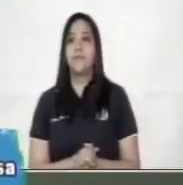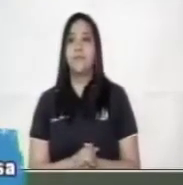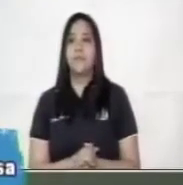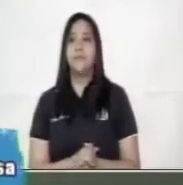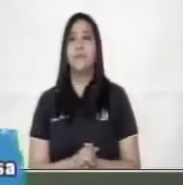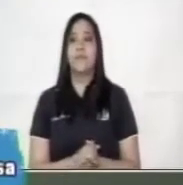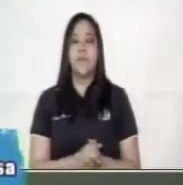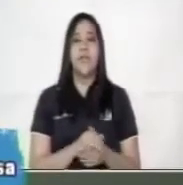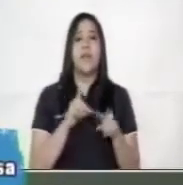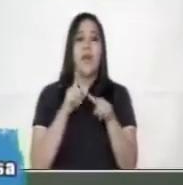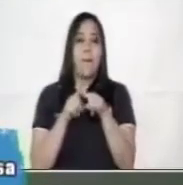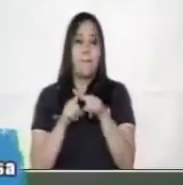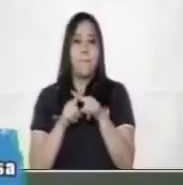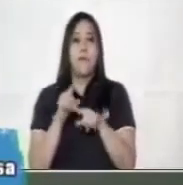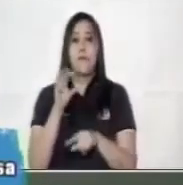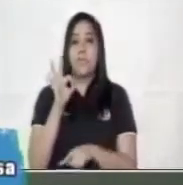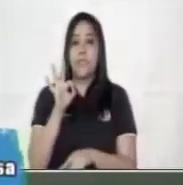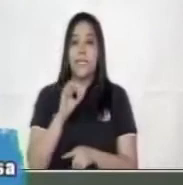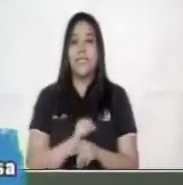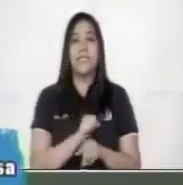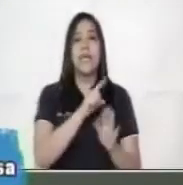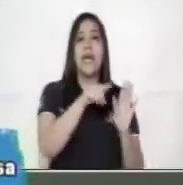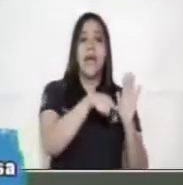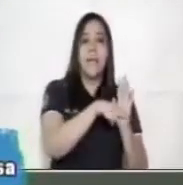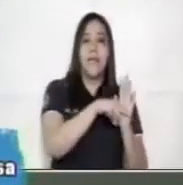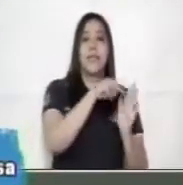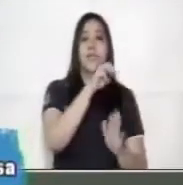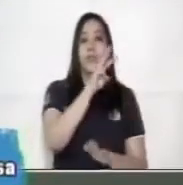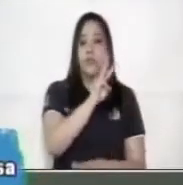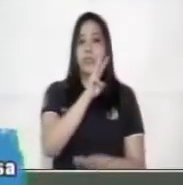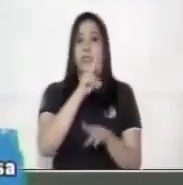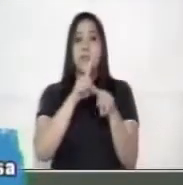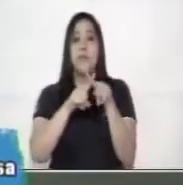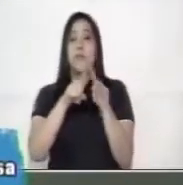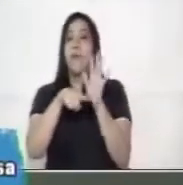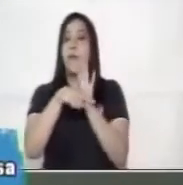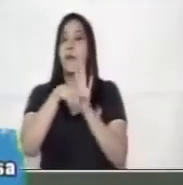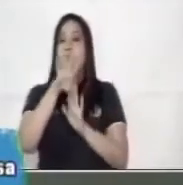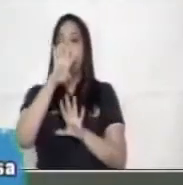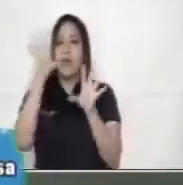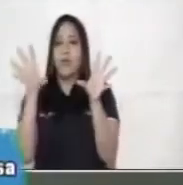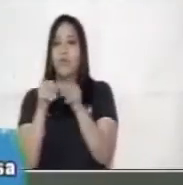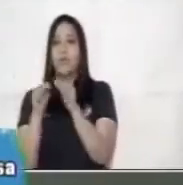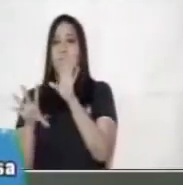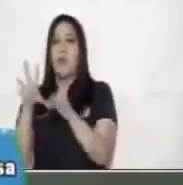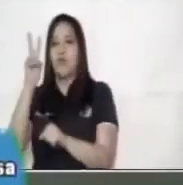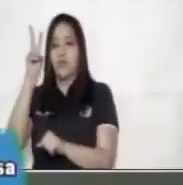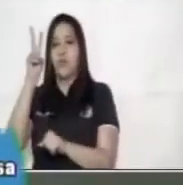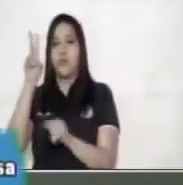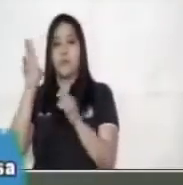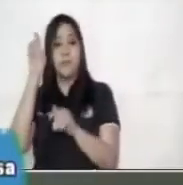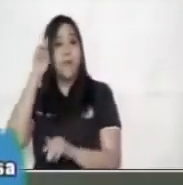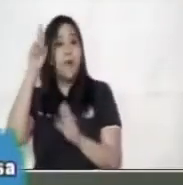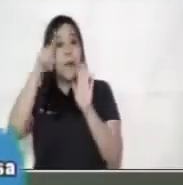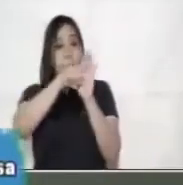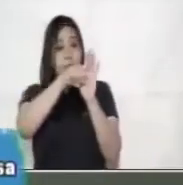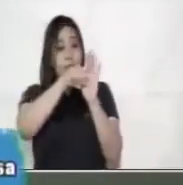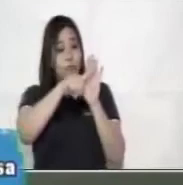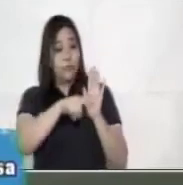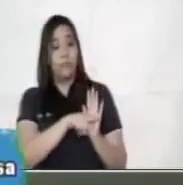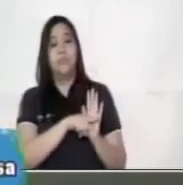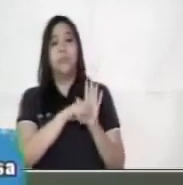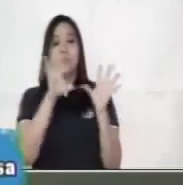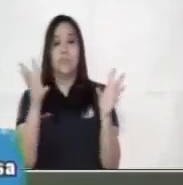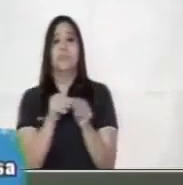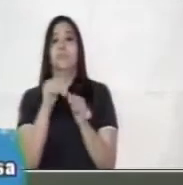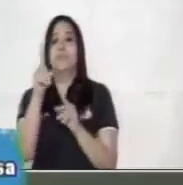Vamos a multiplicar por 3 negativo, porque 3 por 4 nos da 12. Menos por menos nos da más. Entonces, el